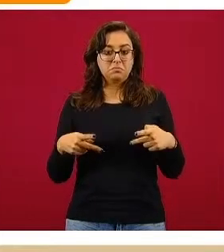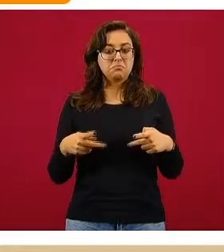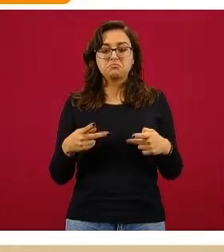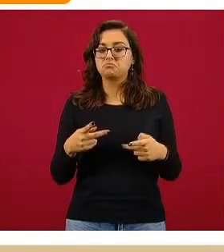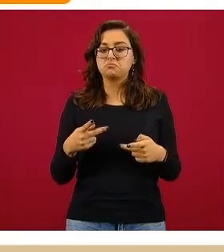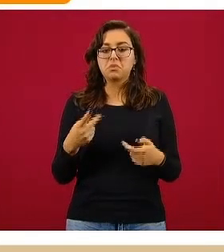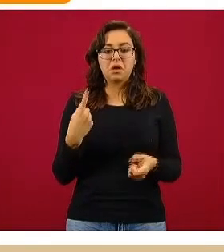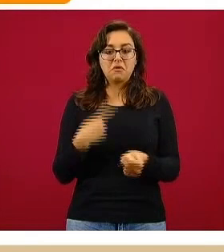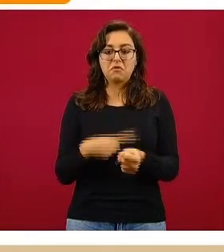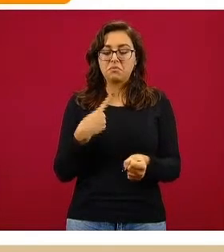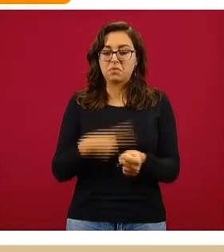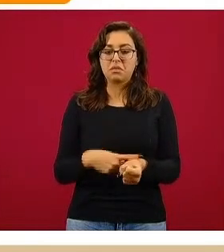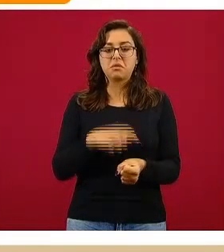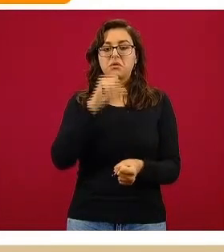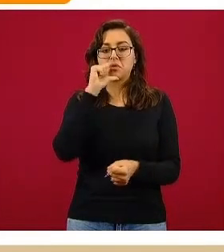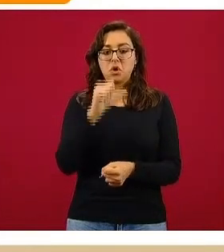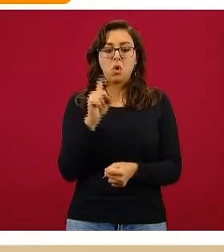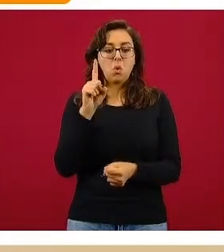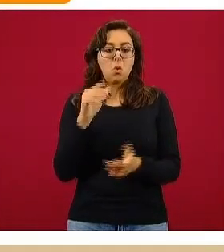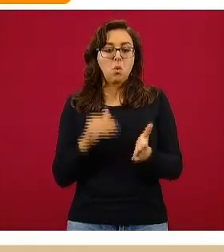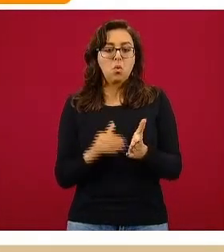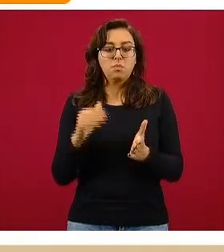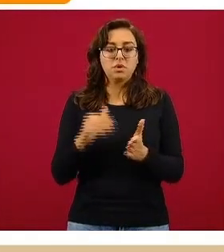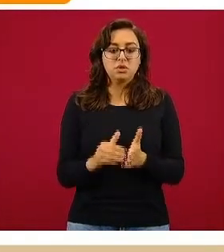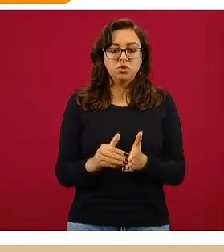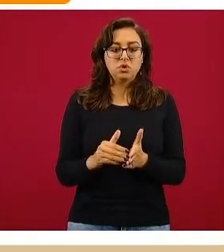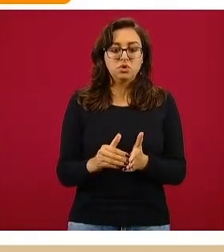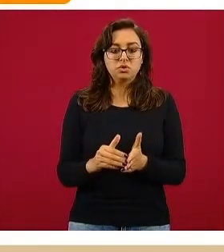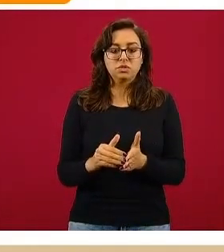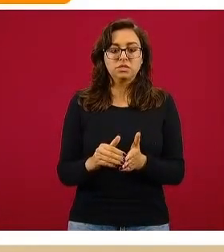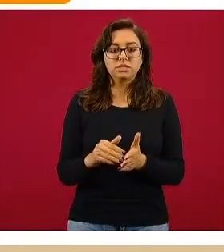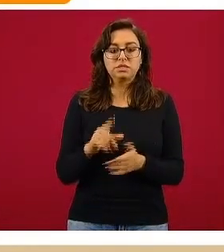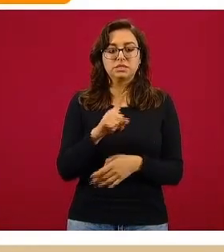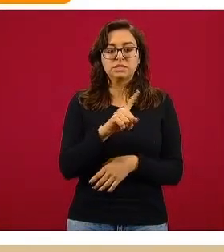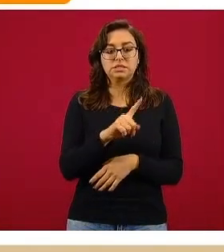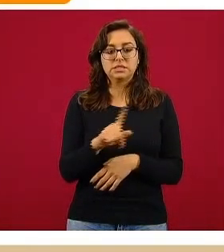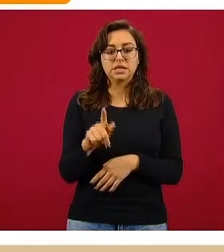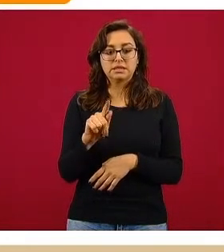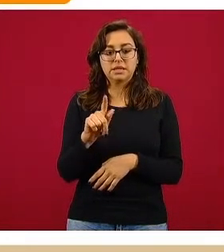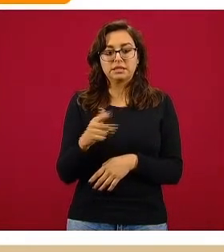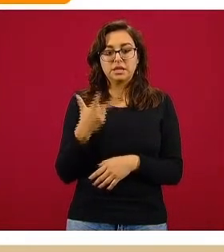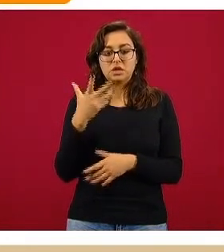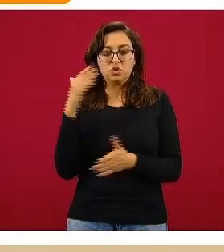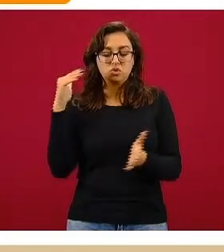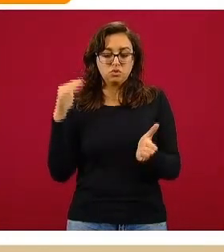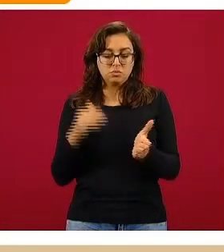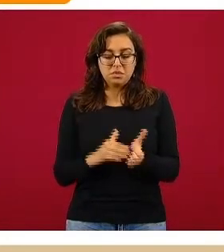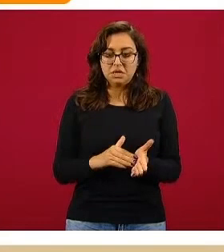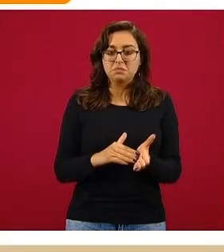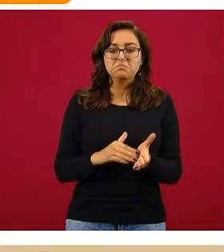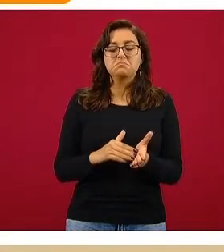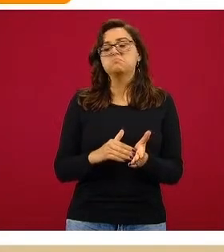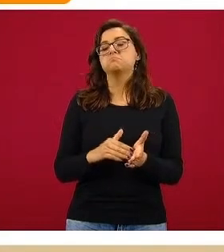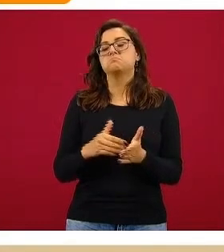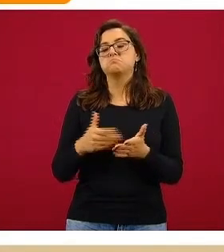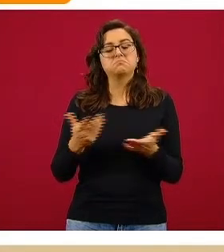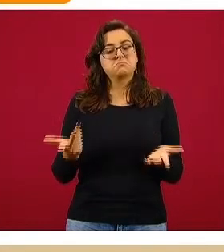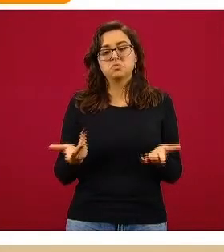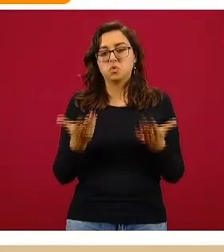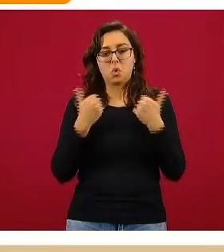negativas a la prueba. Para el día de hoy, más de 1.078.000. Y en las barras de color café, que están en la parte baja, más